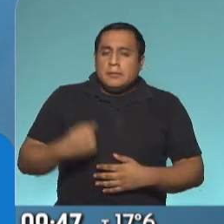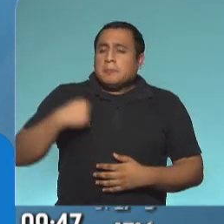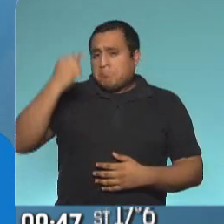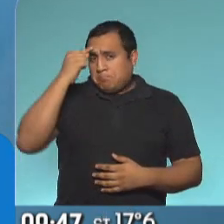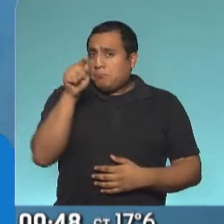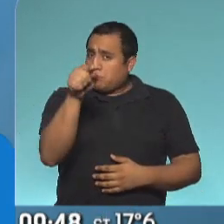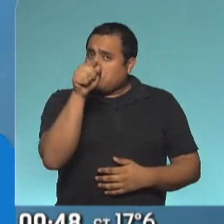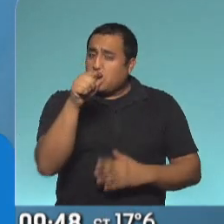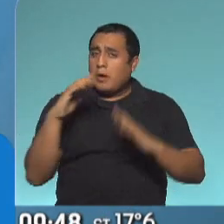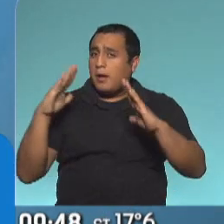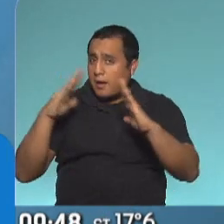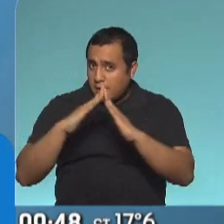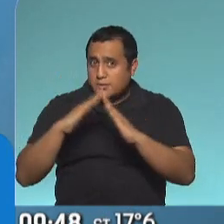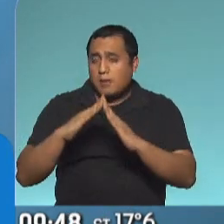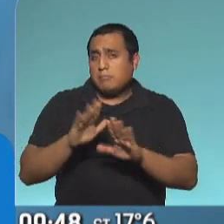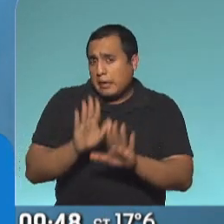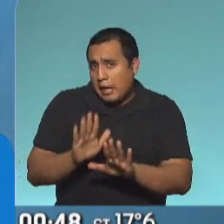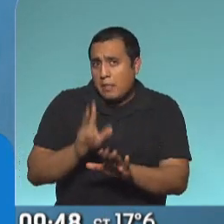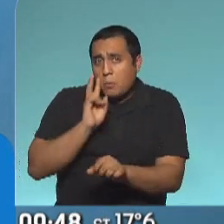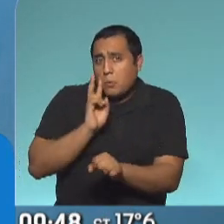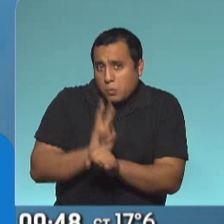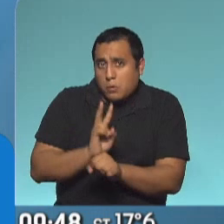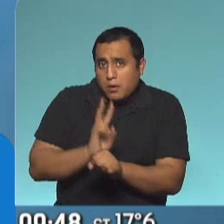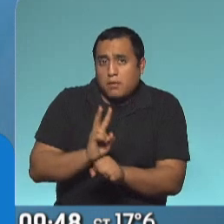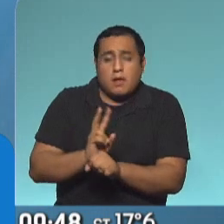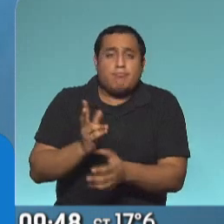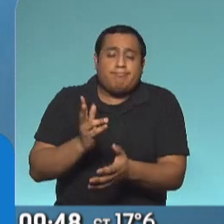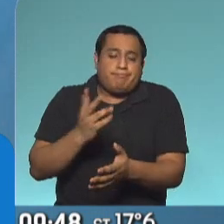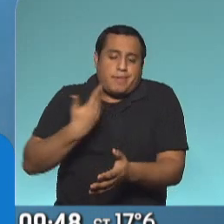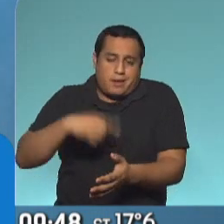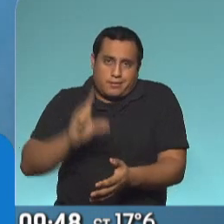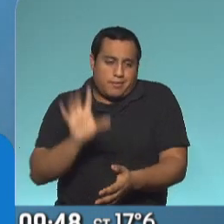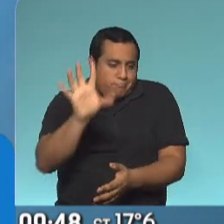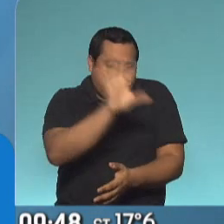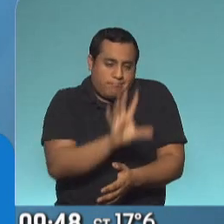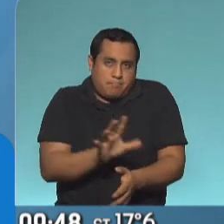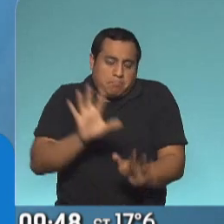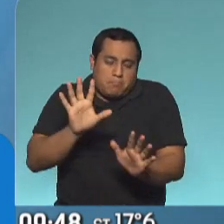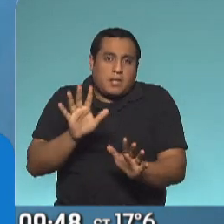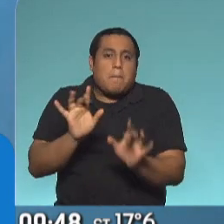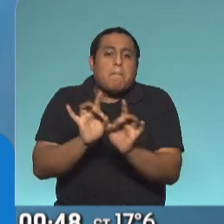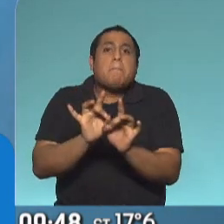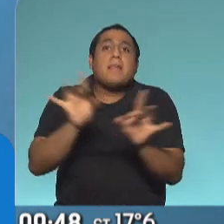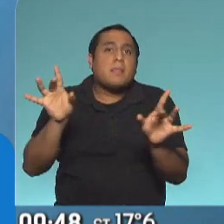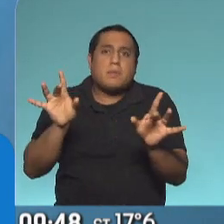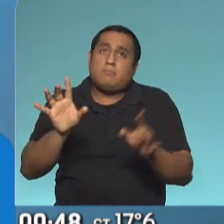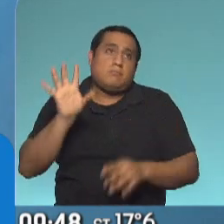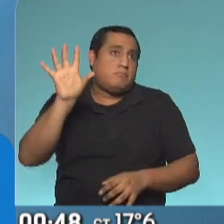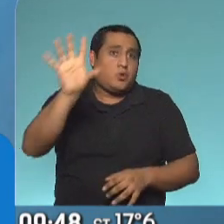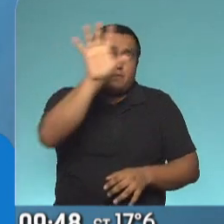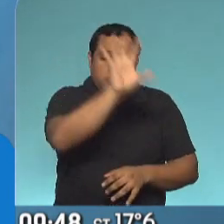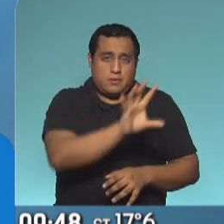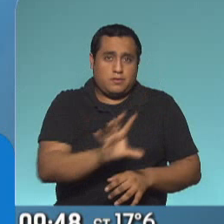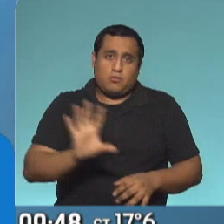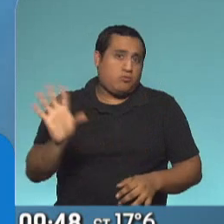cuidando te estás en cualquier lugar del país porque la pandemia como escuchamos está en todas las provincias